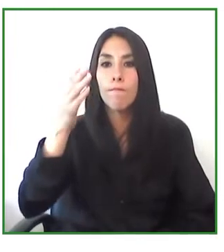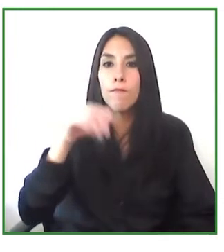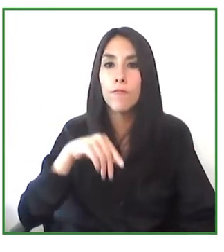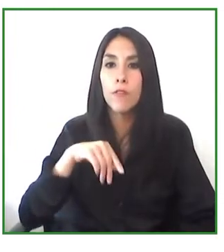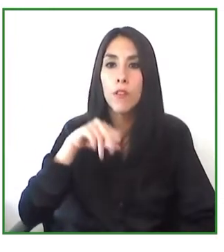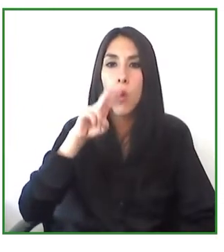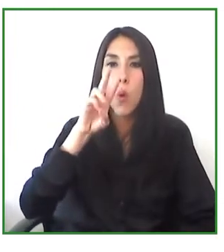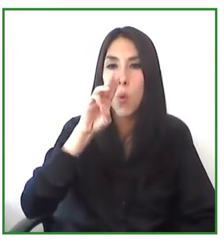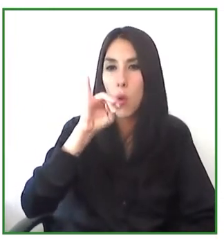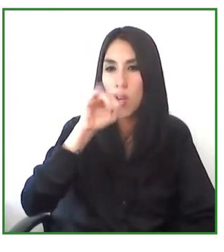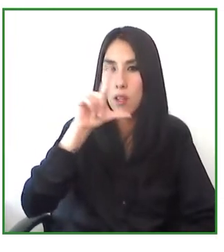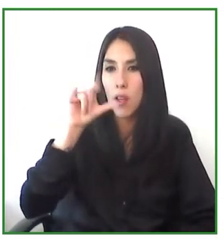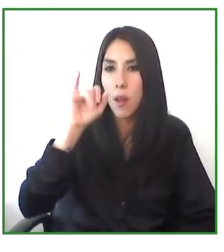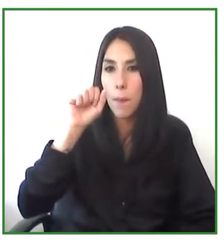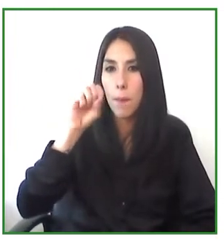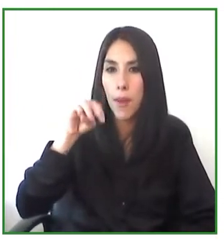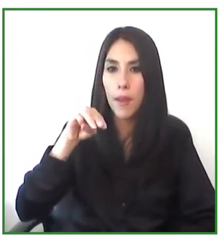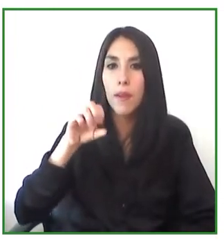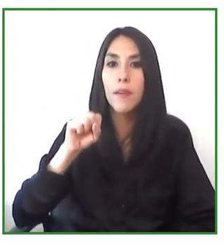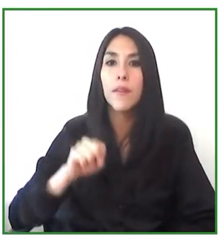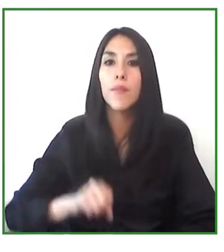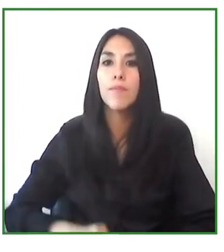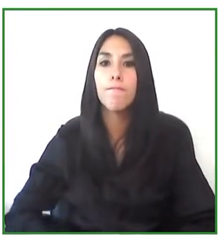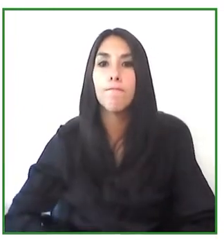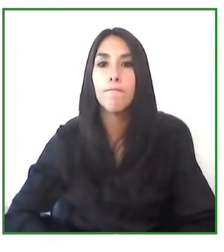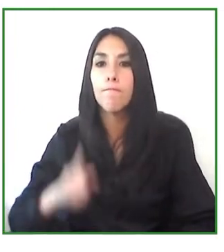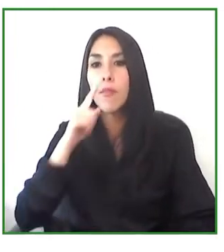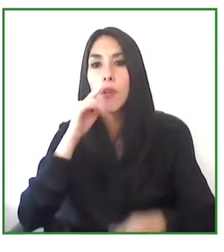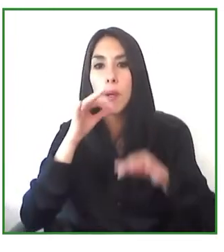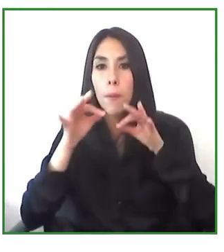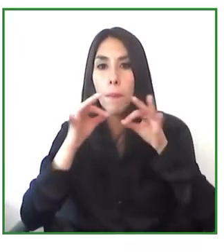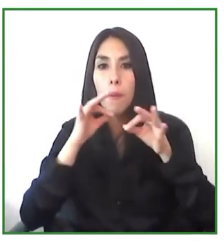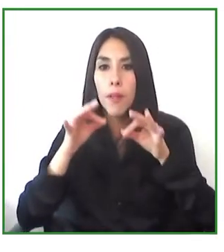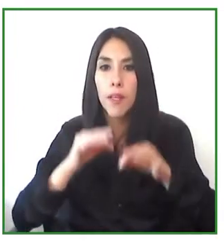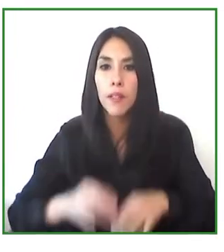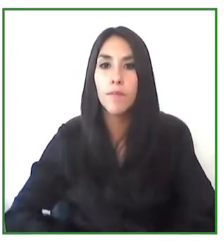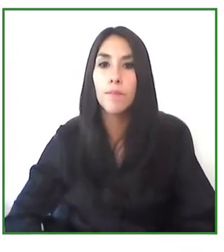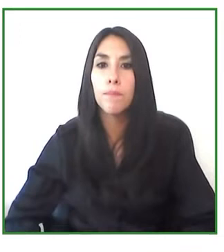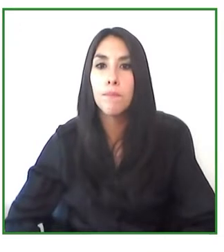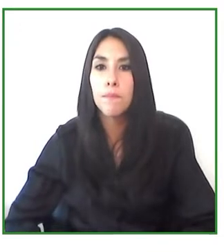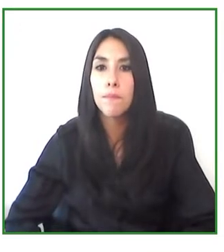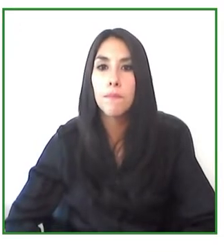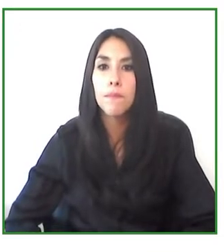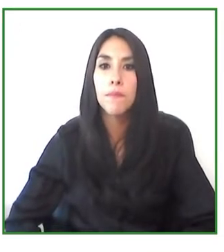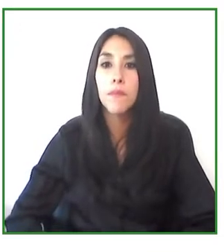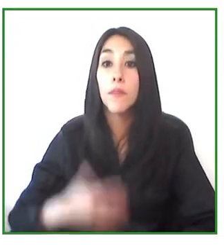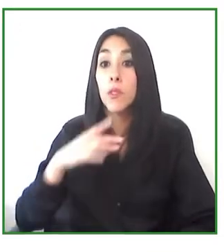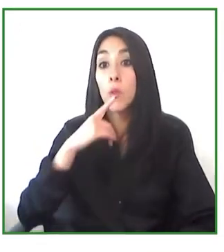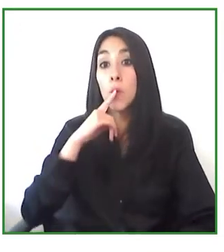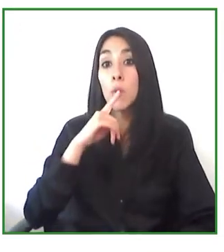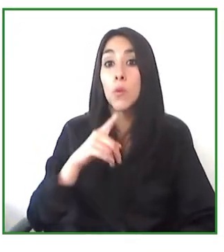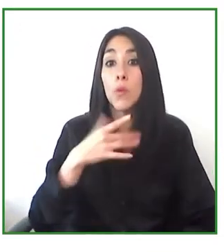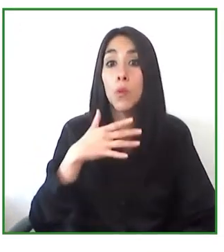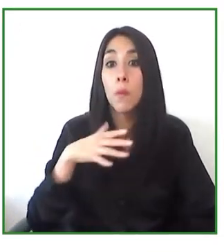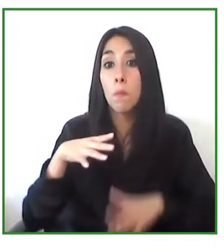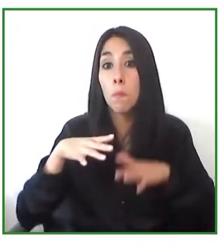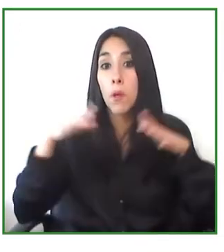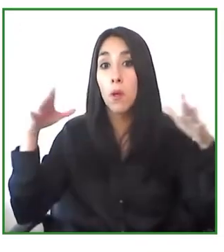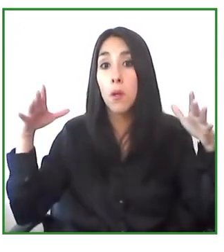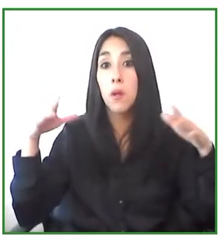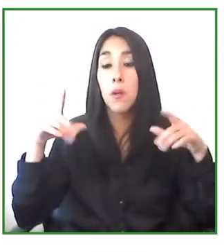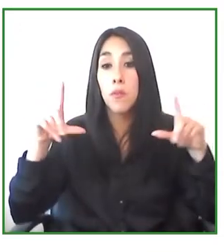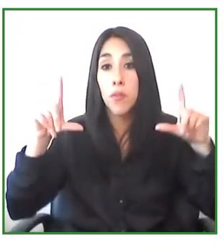por tu intervención. Efectivamente, un tremendo impacto es justamente la autonomía, el empoderamiento,